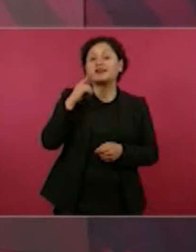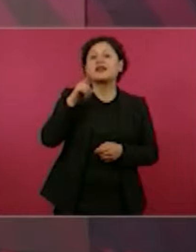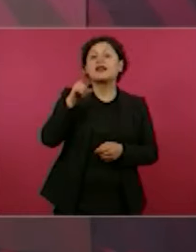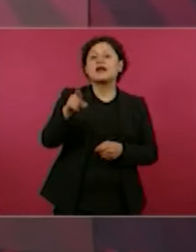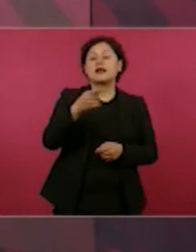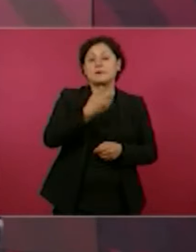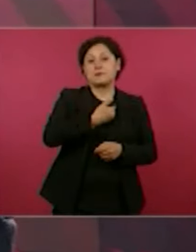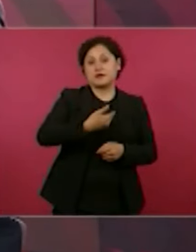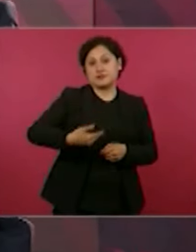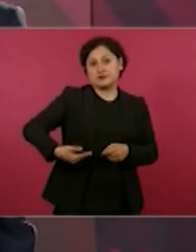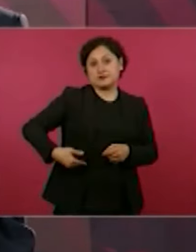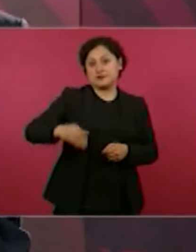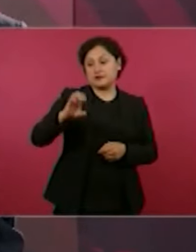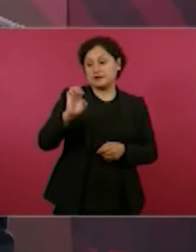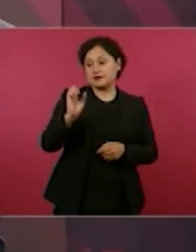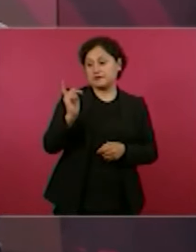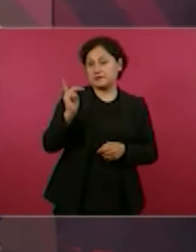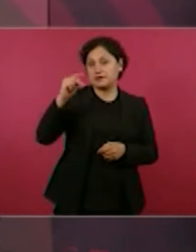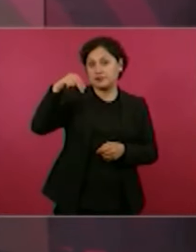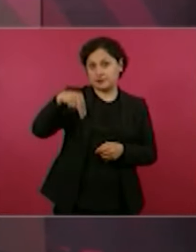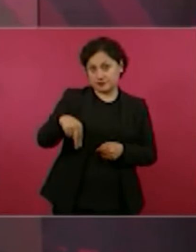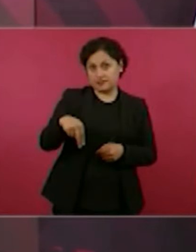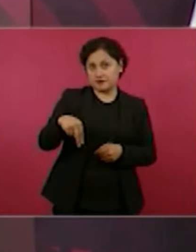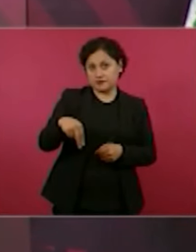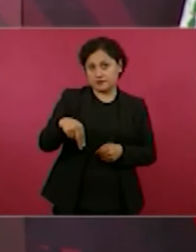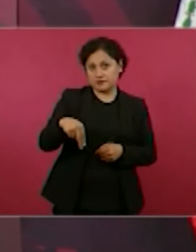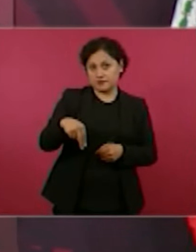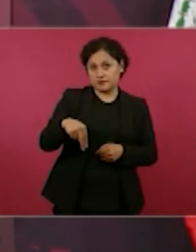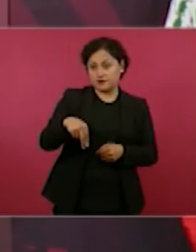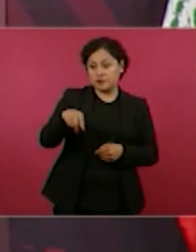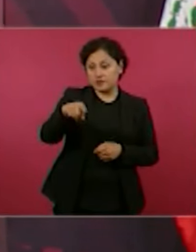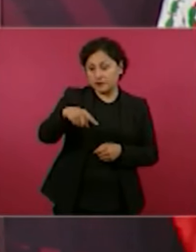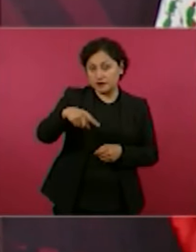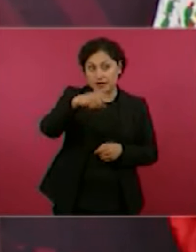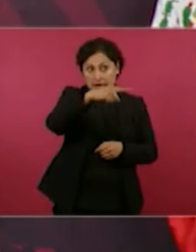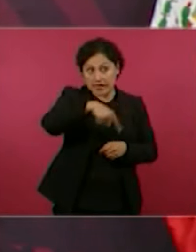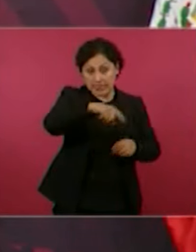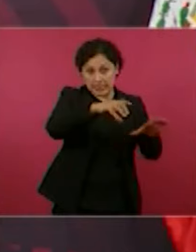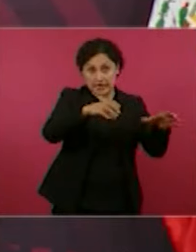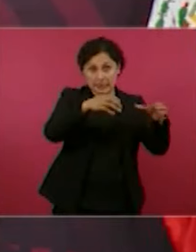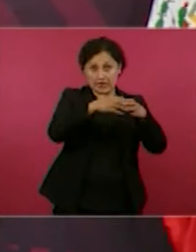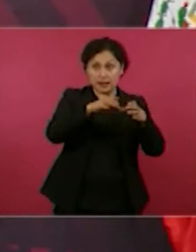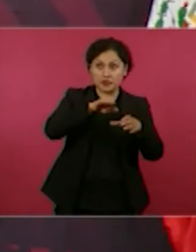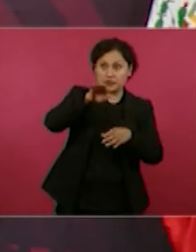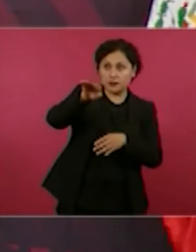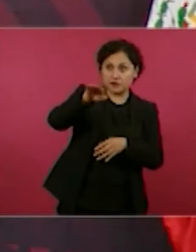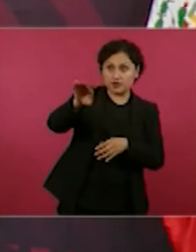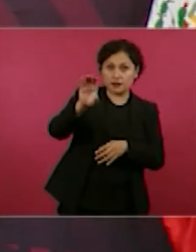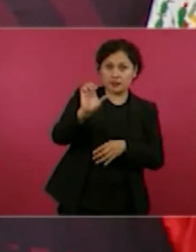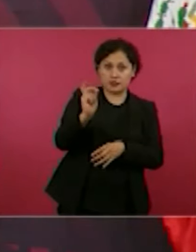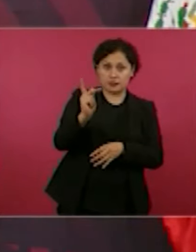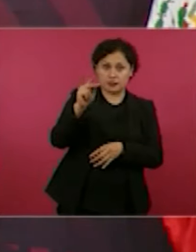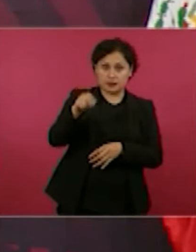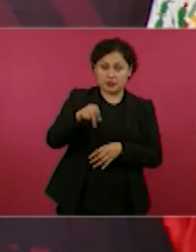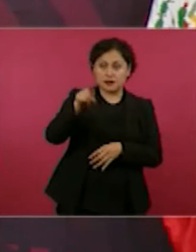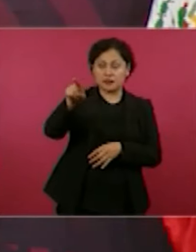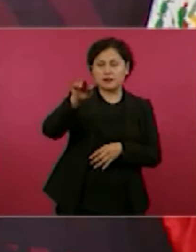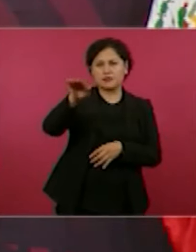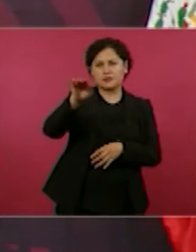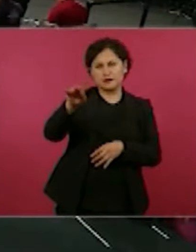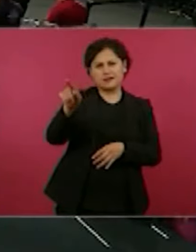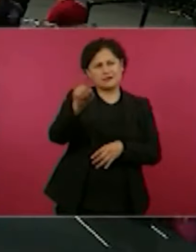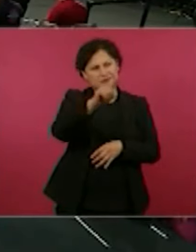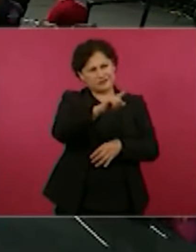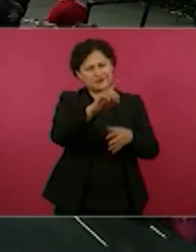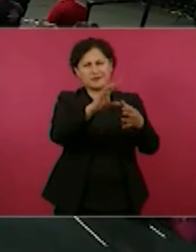está cerquita. 20, 22 puntos Sheinbaum sobre Gálvez, 20, 22 puntos Gálvez sobre Máynez. Así